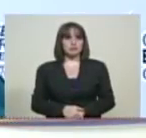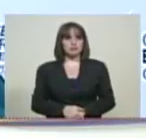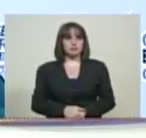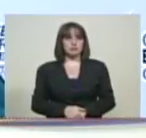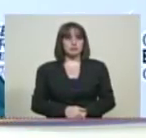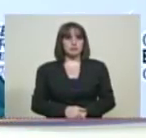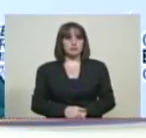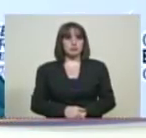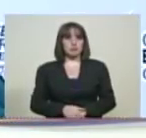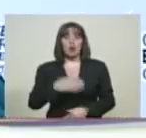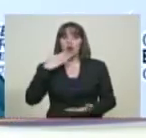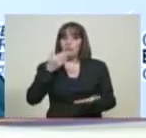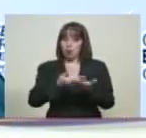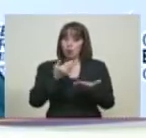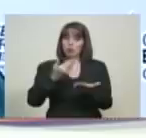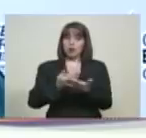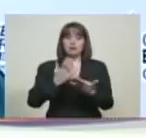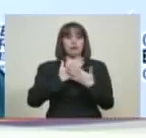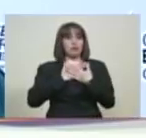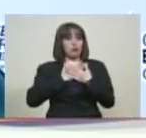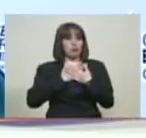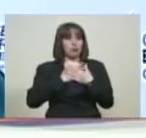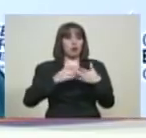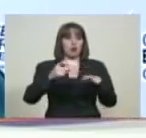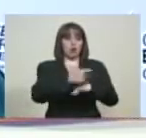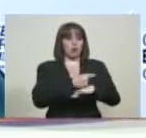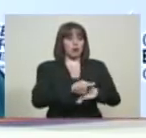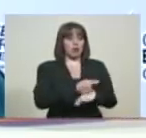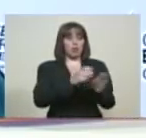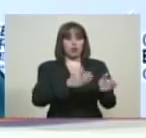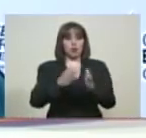yo lo venimos planteando gobernadores gobernadoras